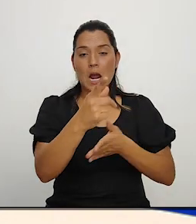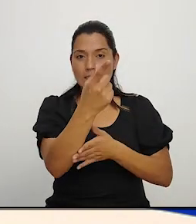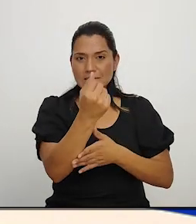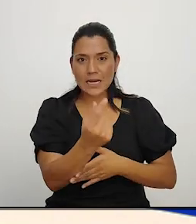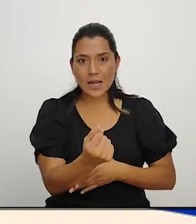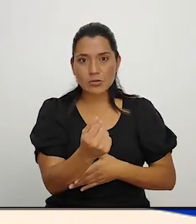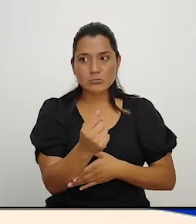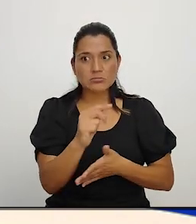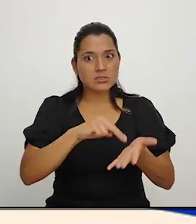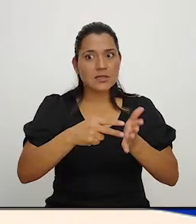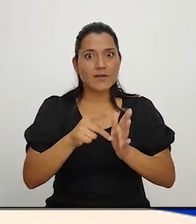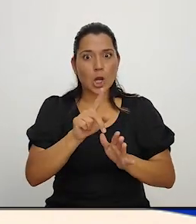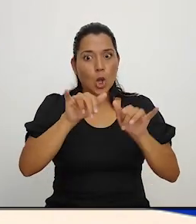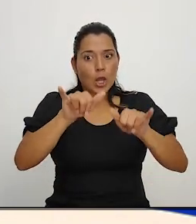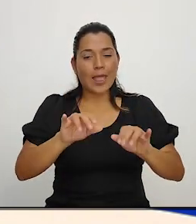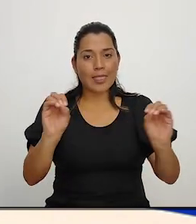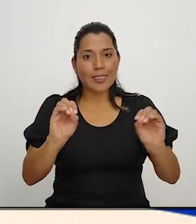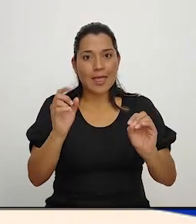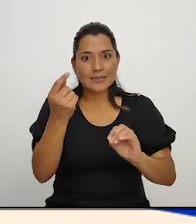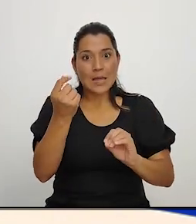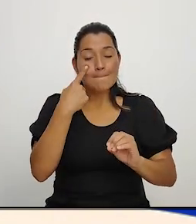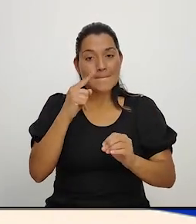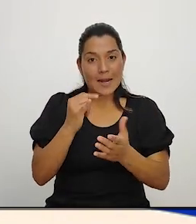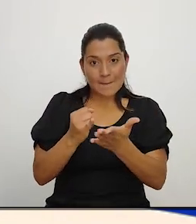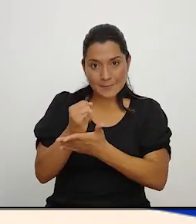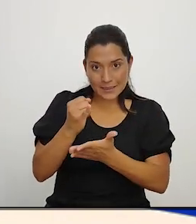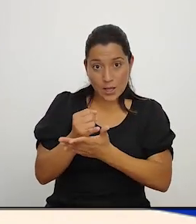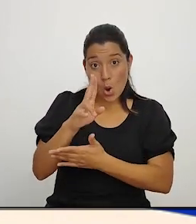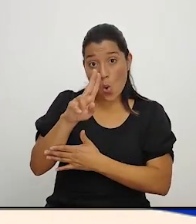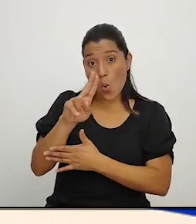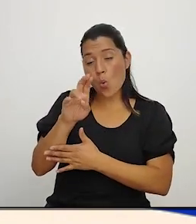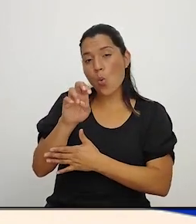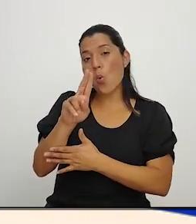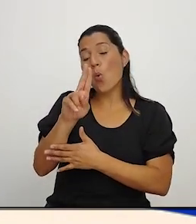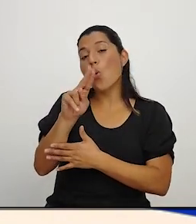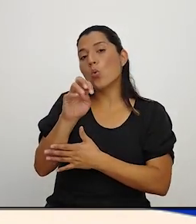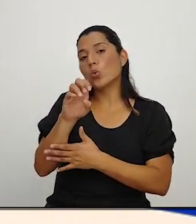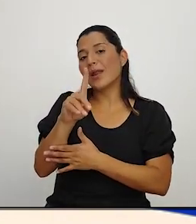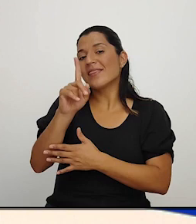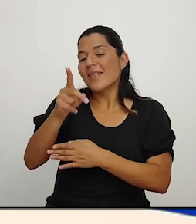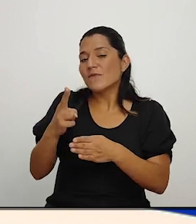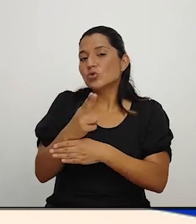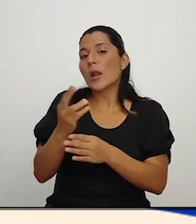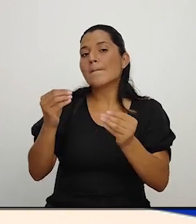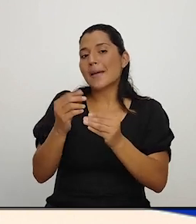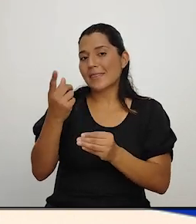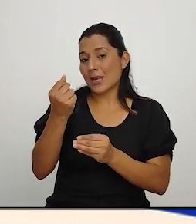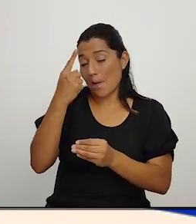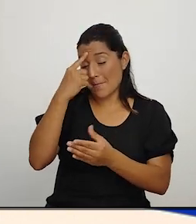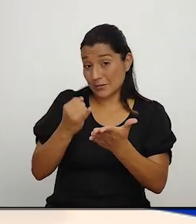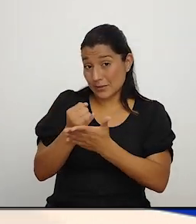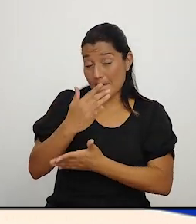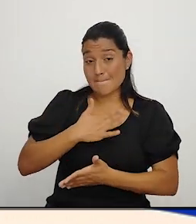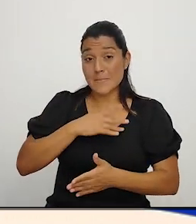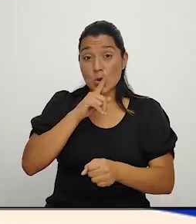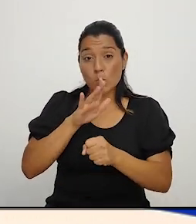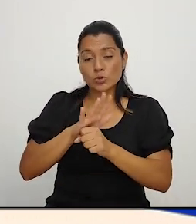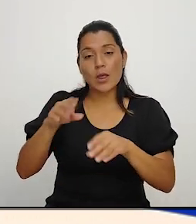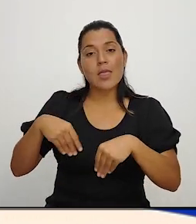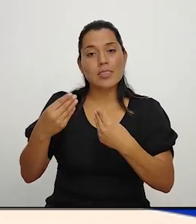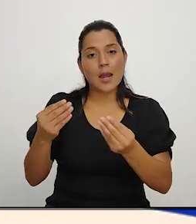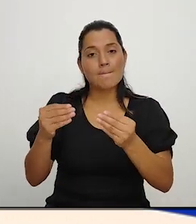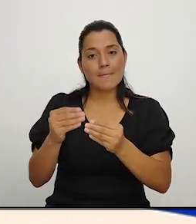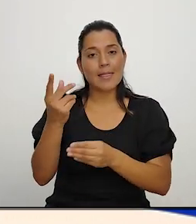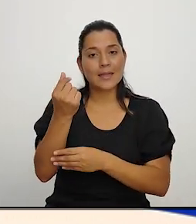queda nada para investigar la un debe invertir más y mi compromiso como rector es dotar más recursos